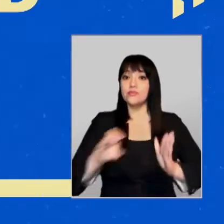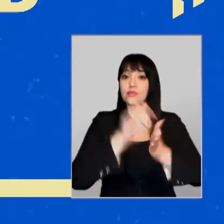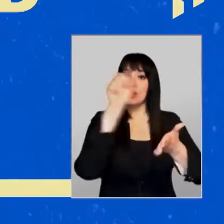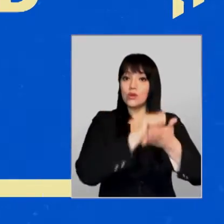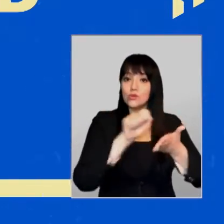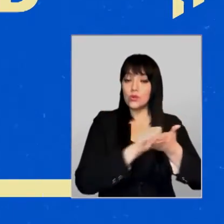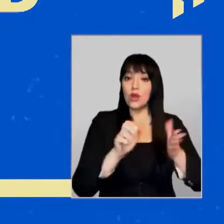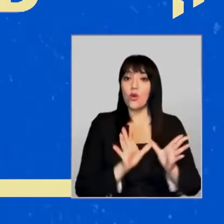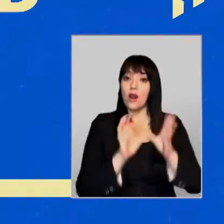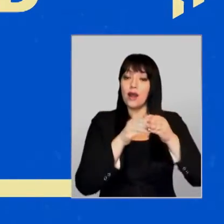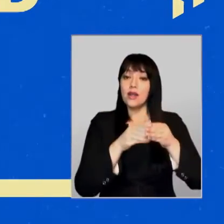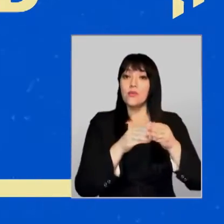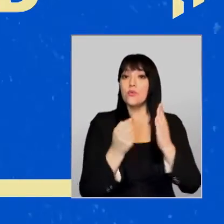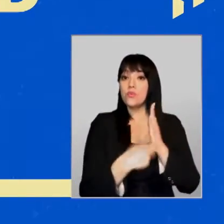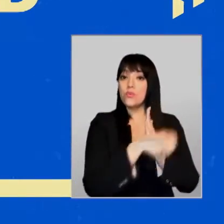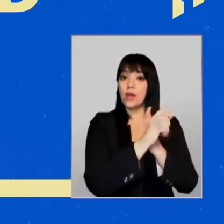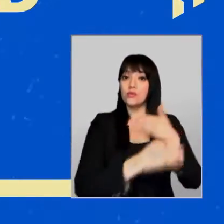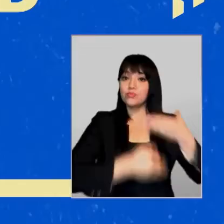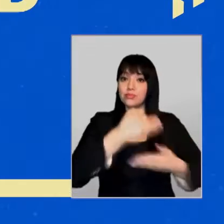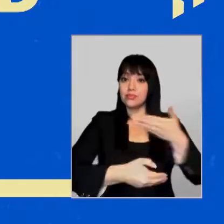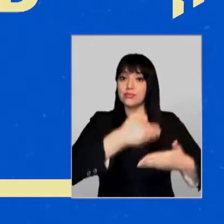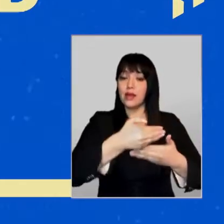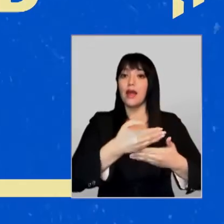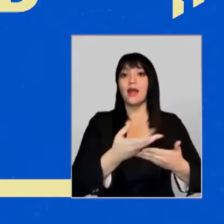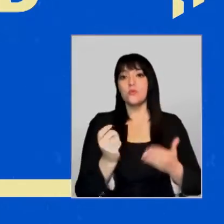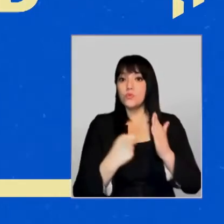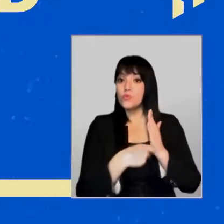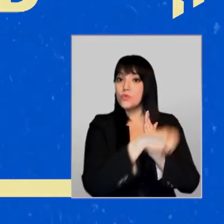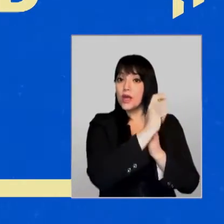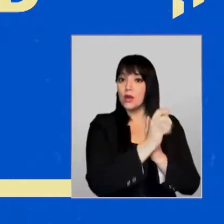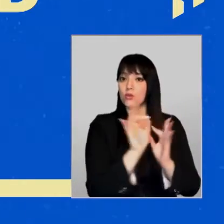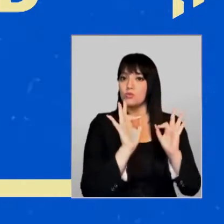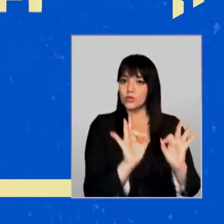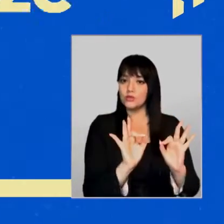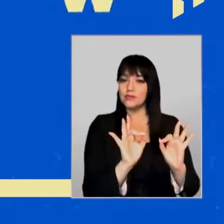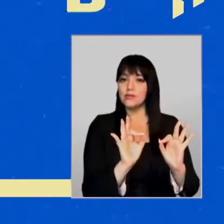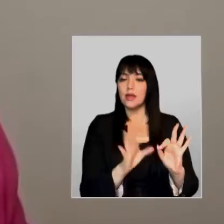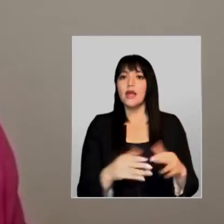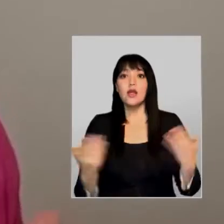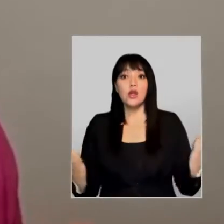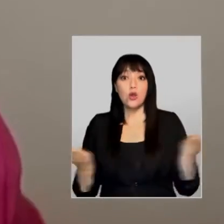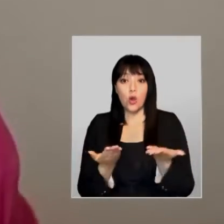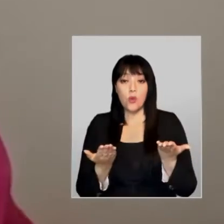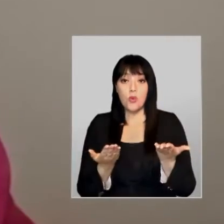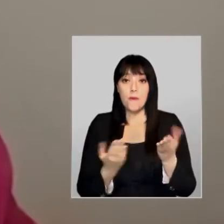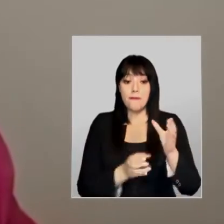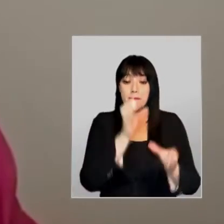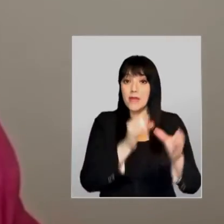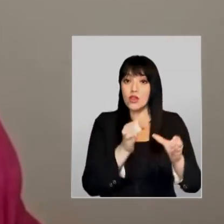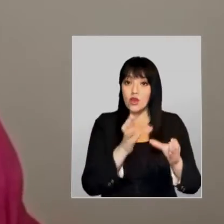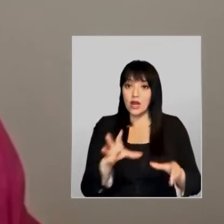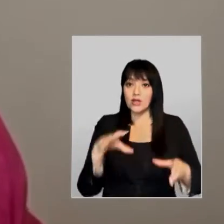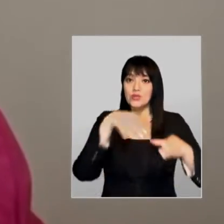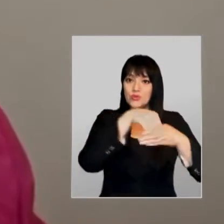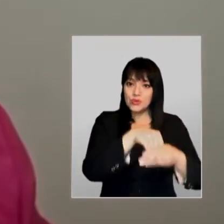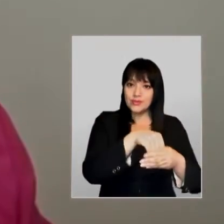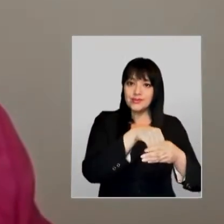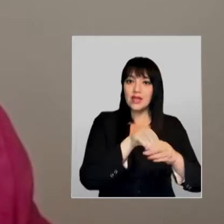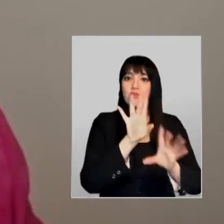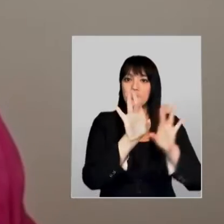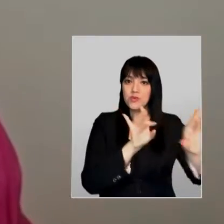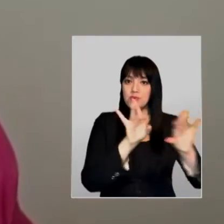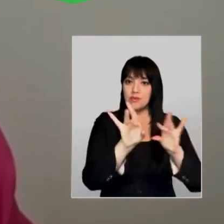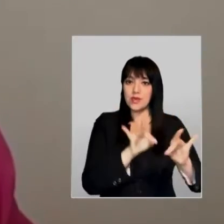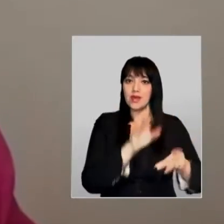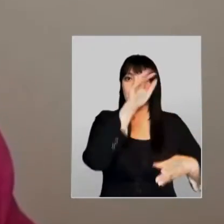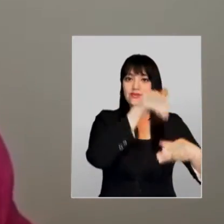La Convención Constitucional es el organismo que le da mayor legitimidad al proceso. ¿Y cómo no? Si sus